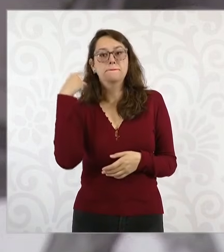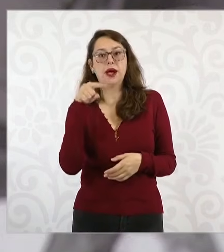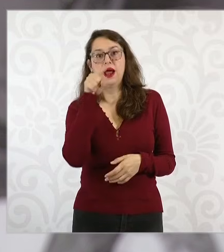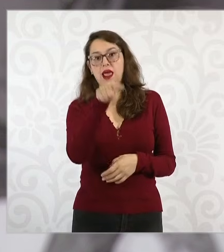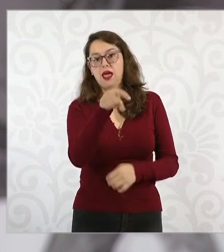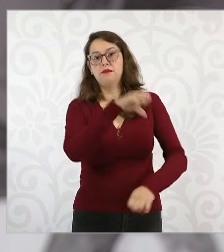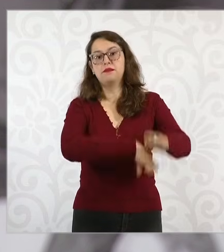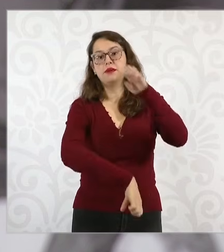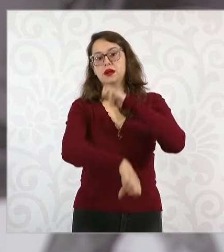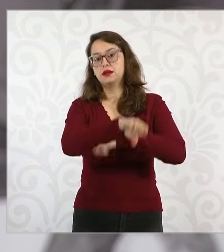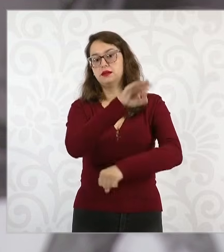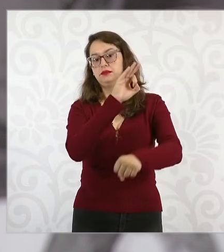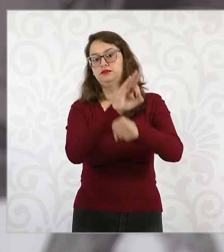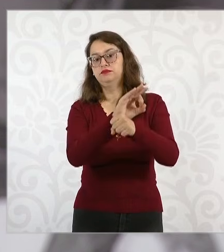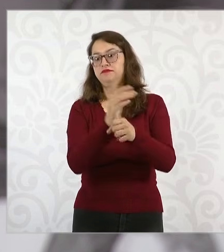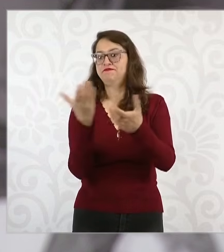entonces